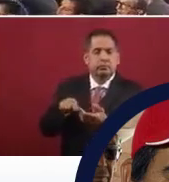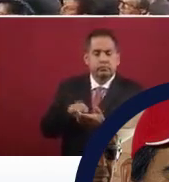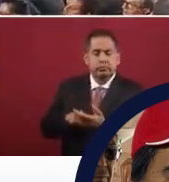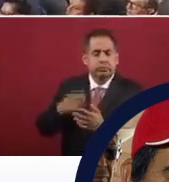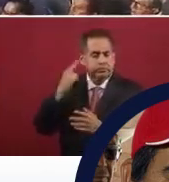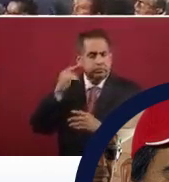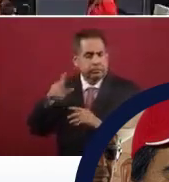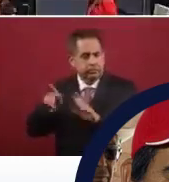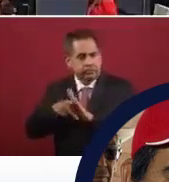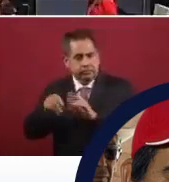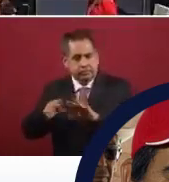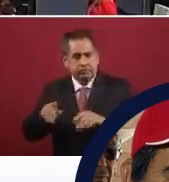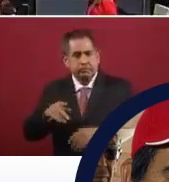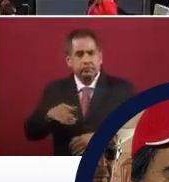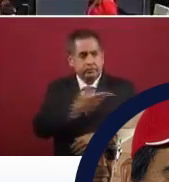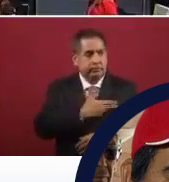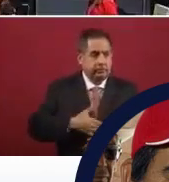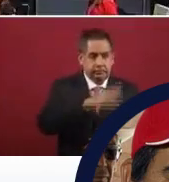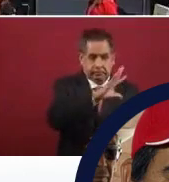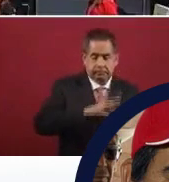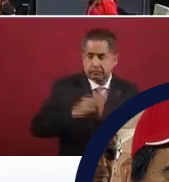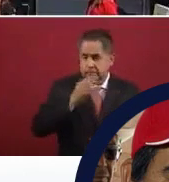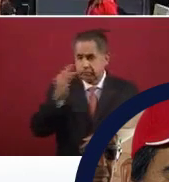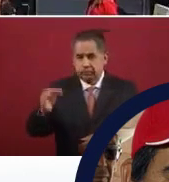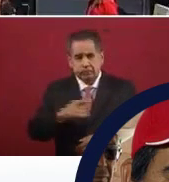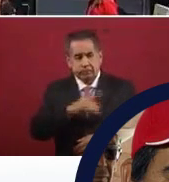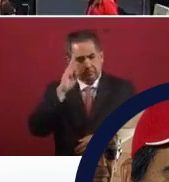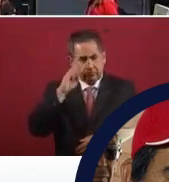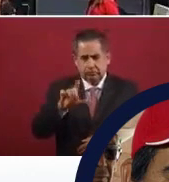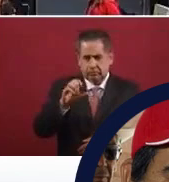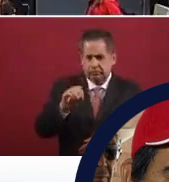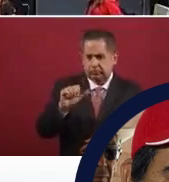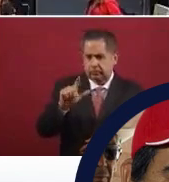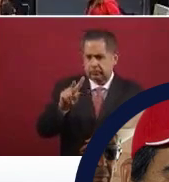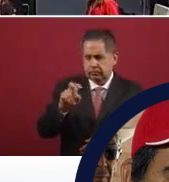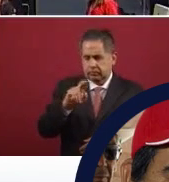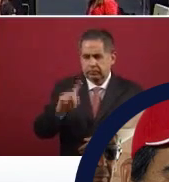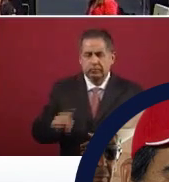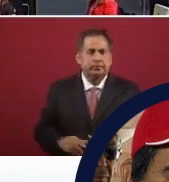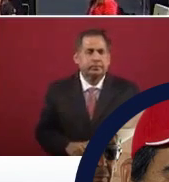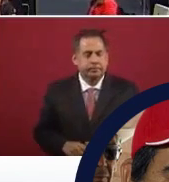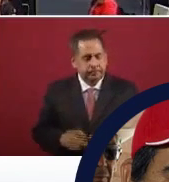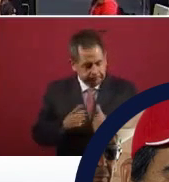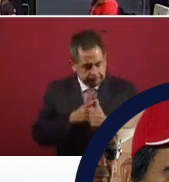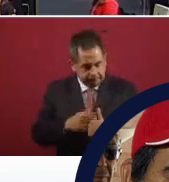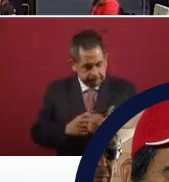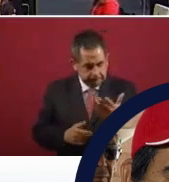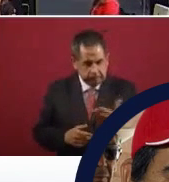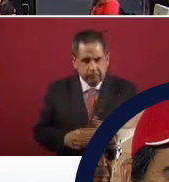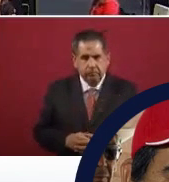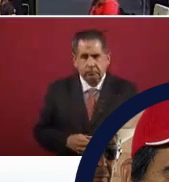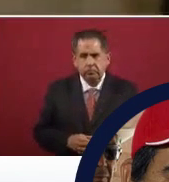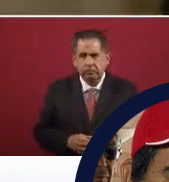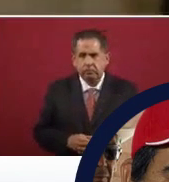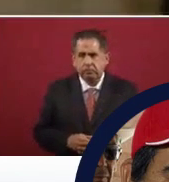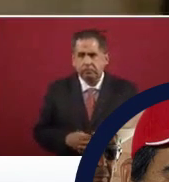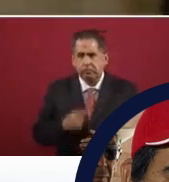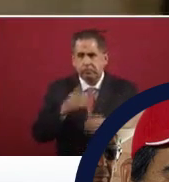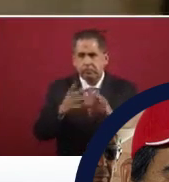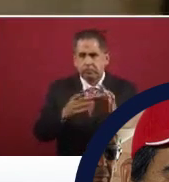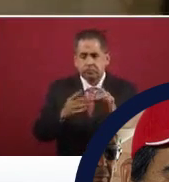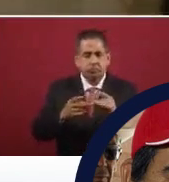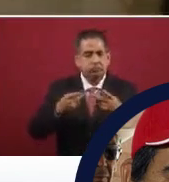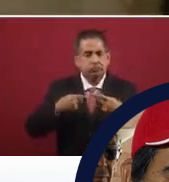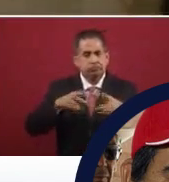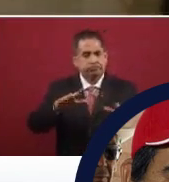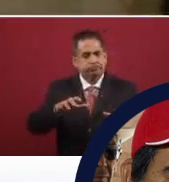¿no? Y queremos las mismas ¿Por garantías qué lo que afectaría? Para todos. recordar a la gente, ¿qué es lo afectaría? ¿Por qué es el rotundo no de ustedes? ¿En qué se